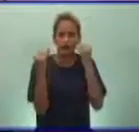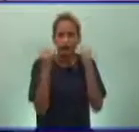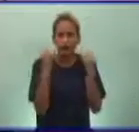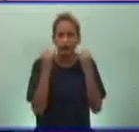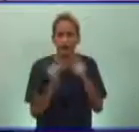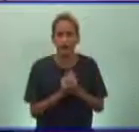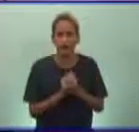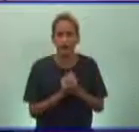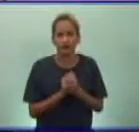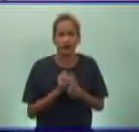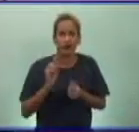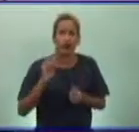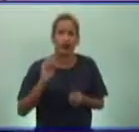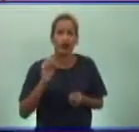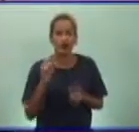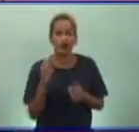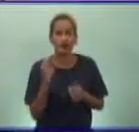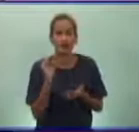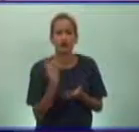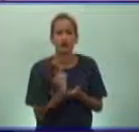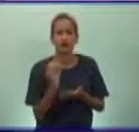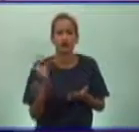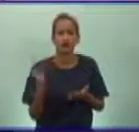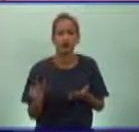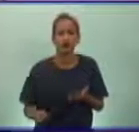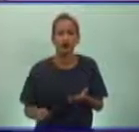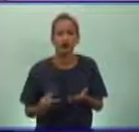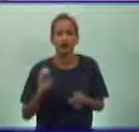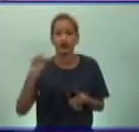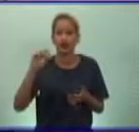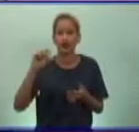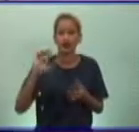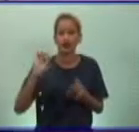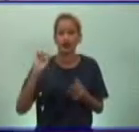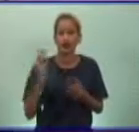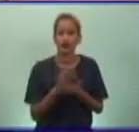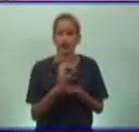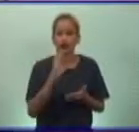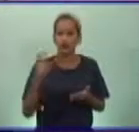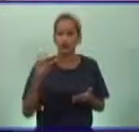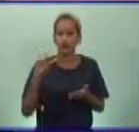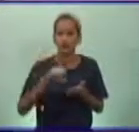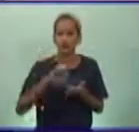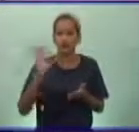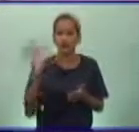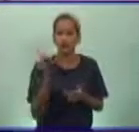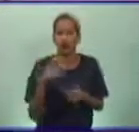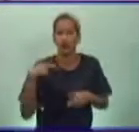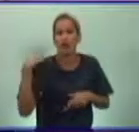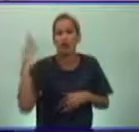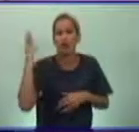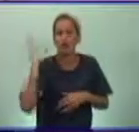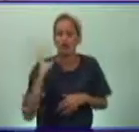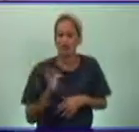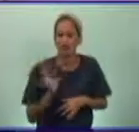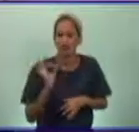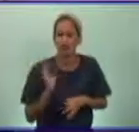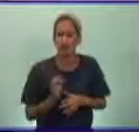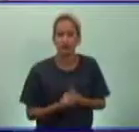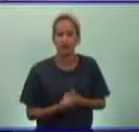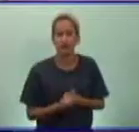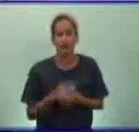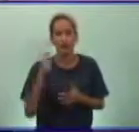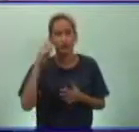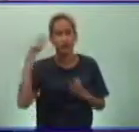están en las escuelas del perfeccionamiento hagan lo mismo y continúen profundizando mediante las actividades de la unidad